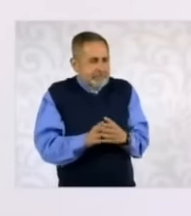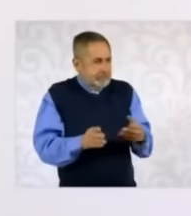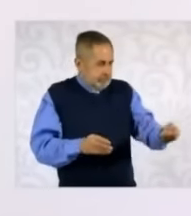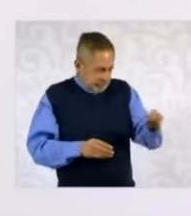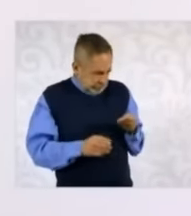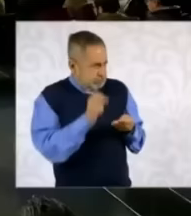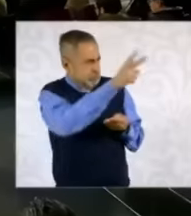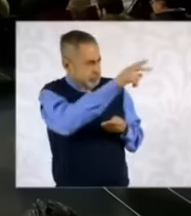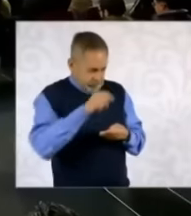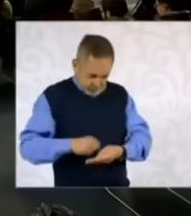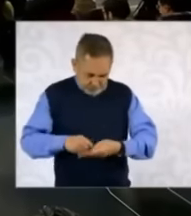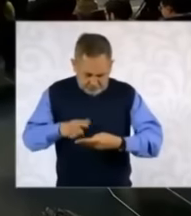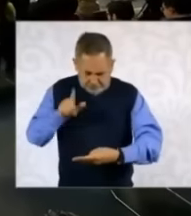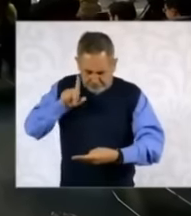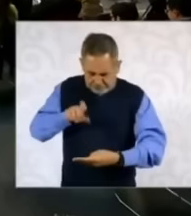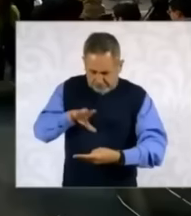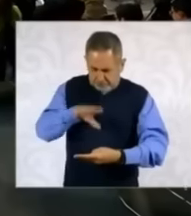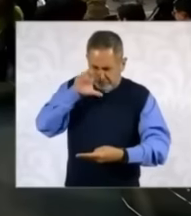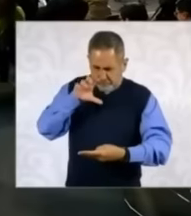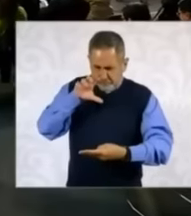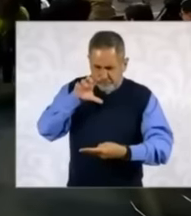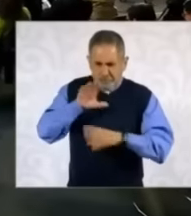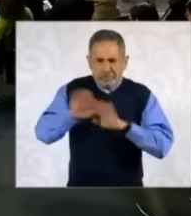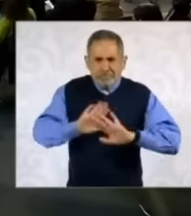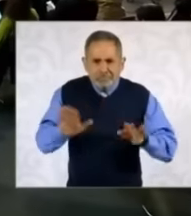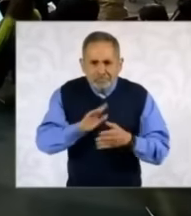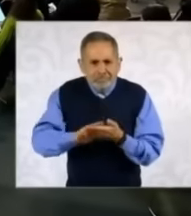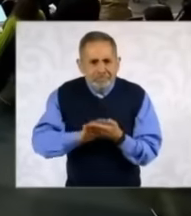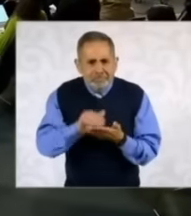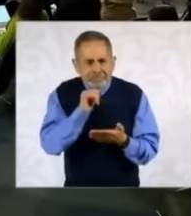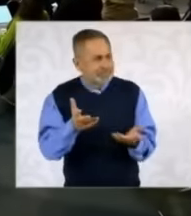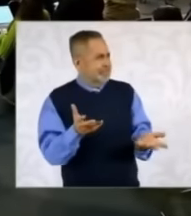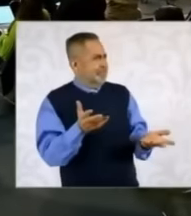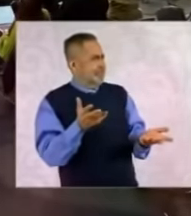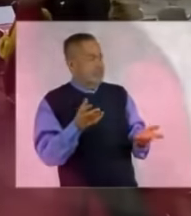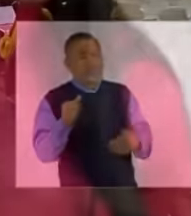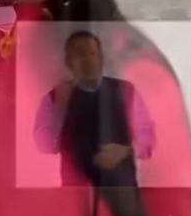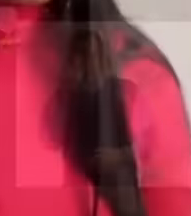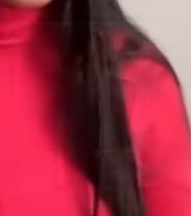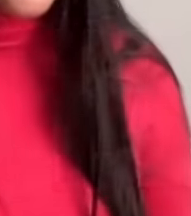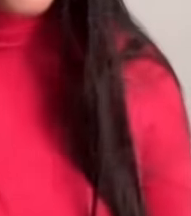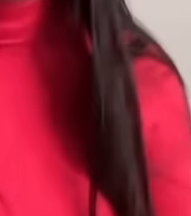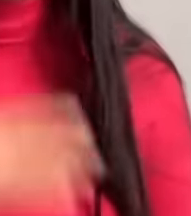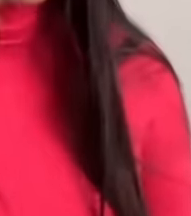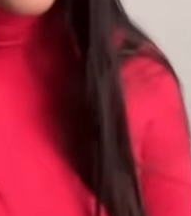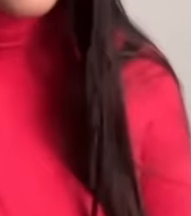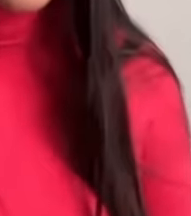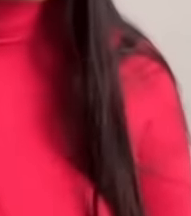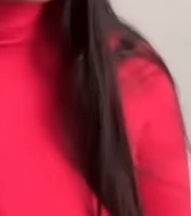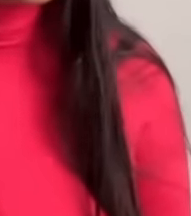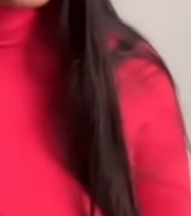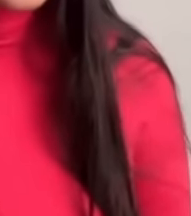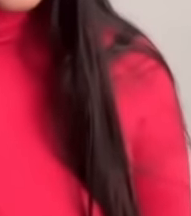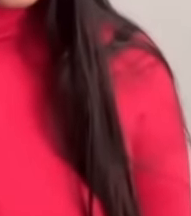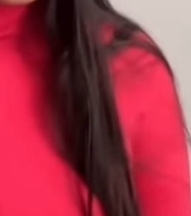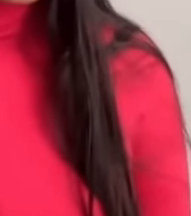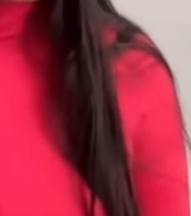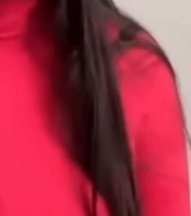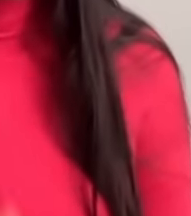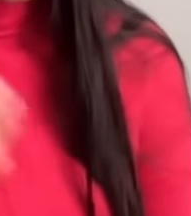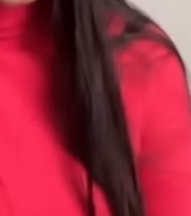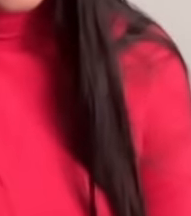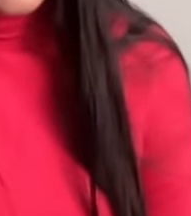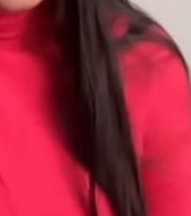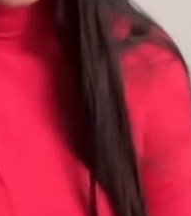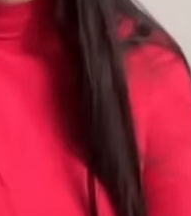funciona entonces la presidenta criticó que se ha hablado tanto de esta famosa notificación de esta famosa impugnación y